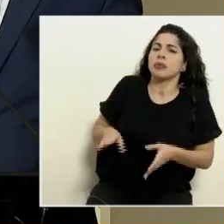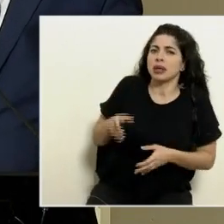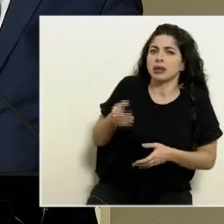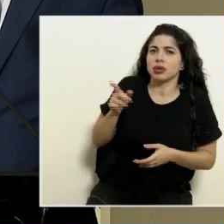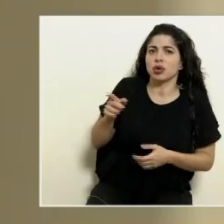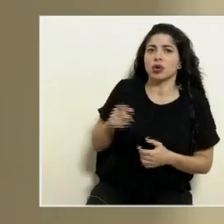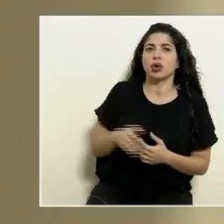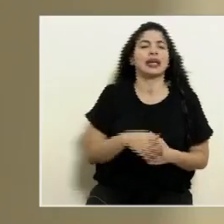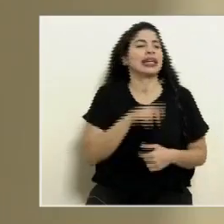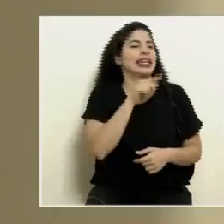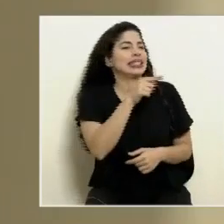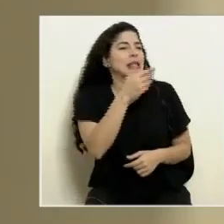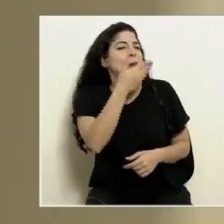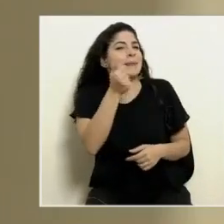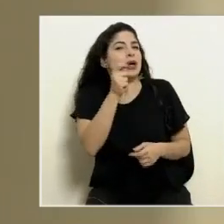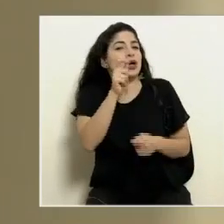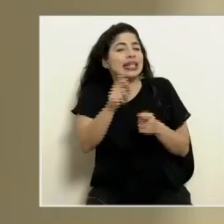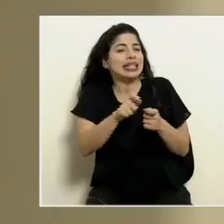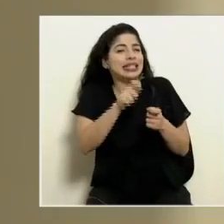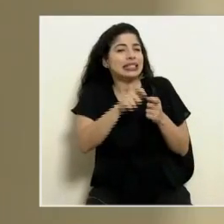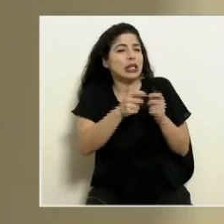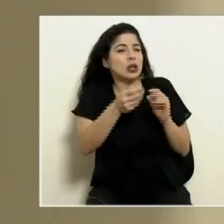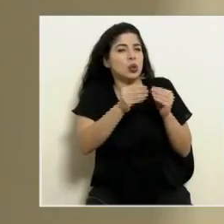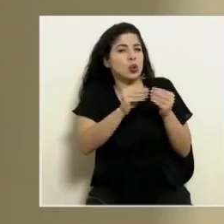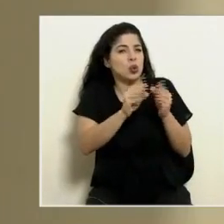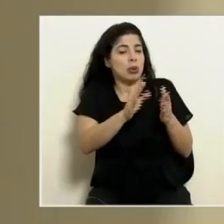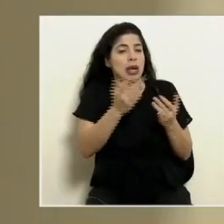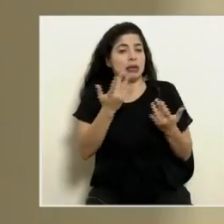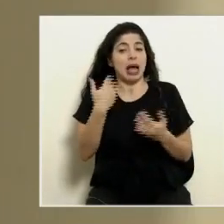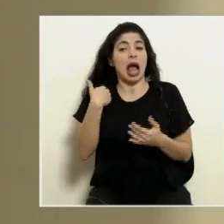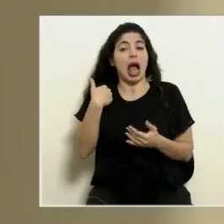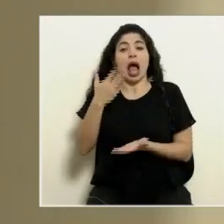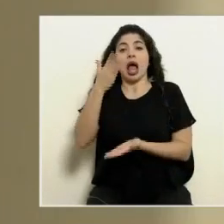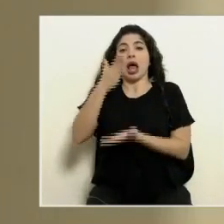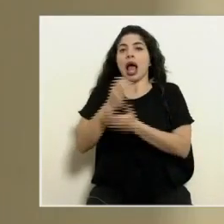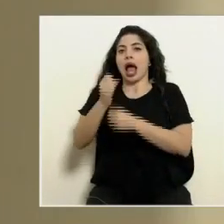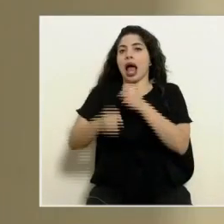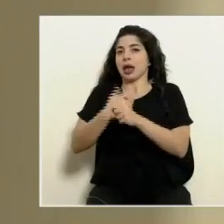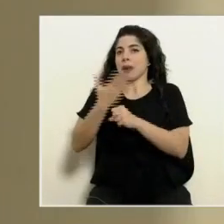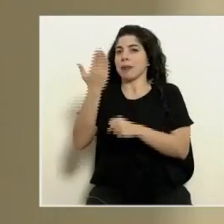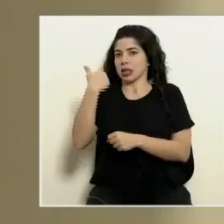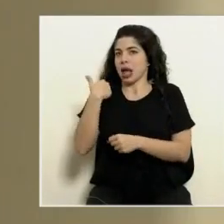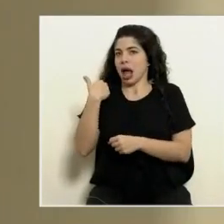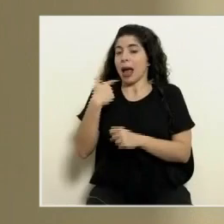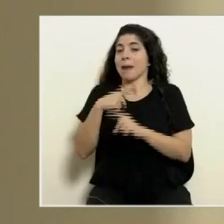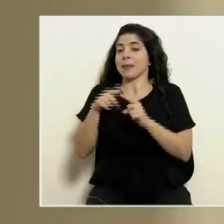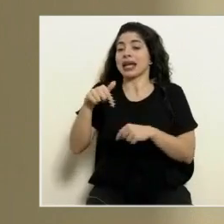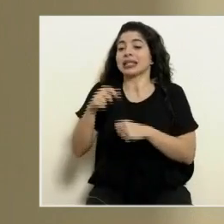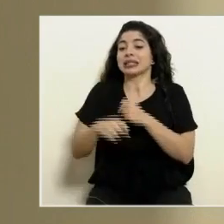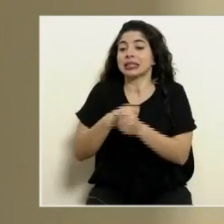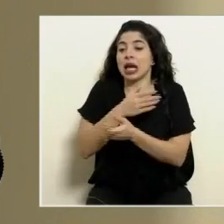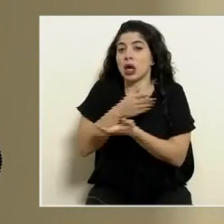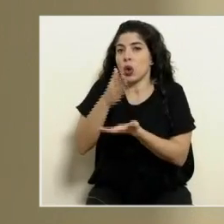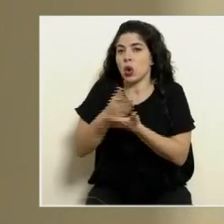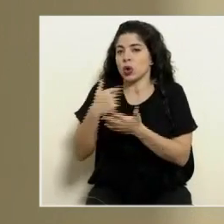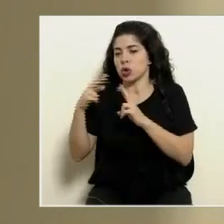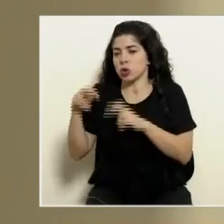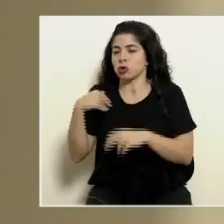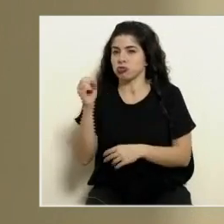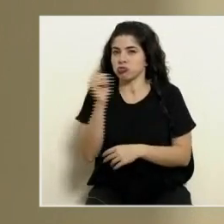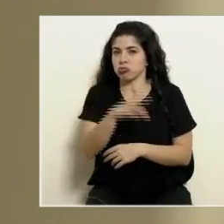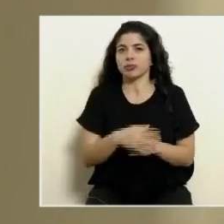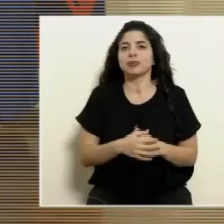Eso, mejor le damos los datos exactos. Tenemos el cierre del año pasado y podríamos hacerle un corte de este año. Quedamos atentos.